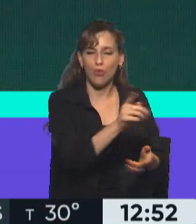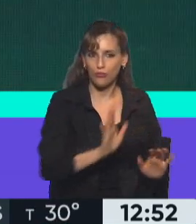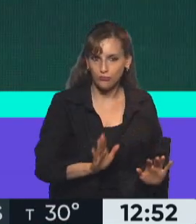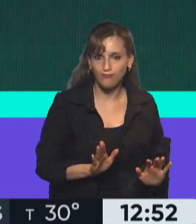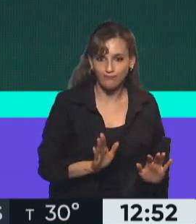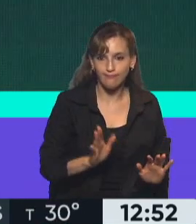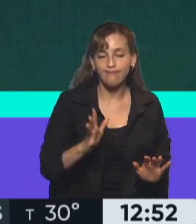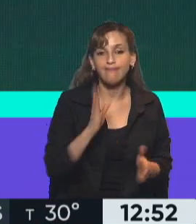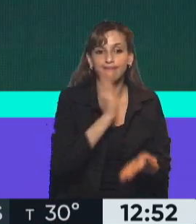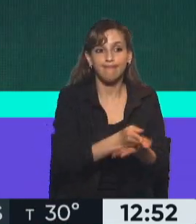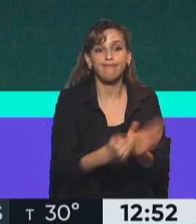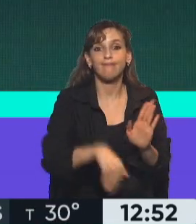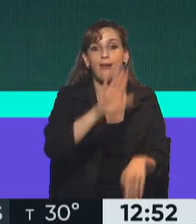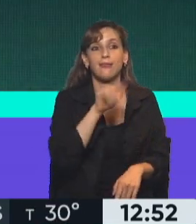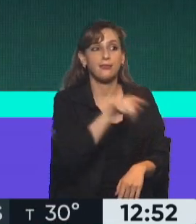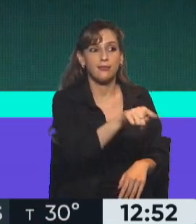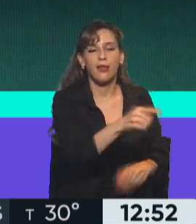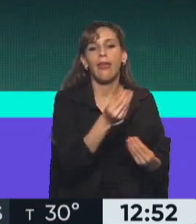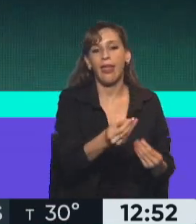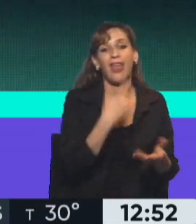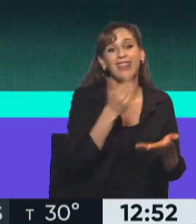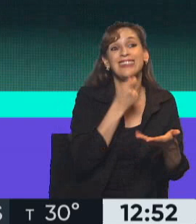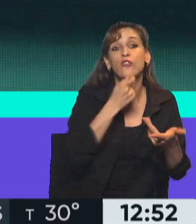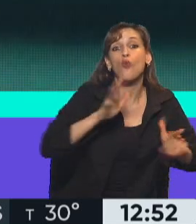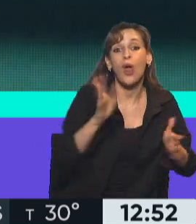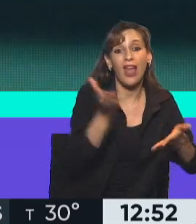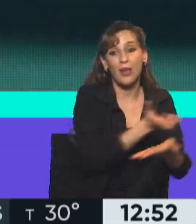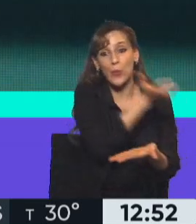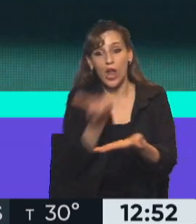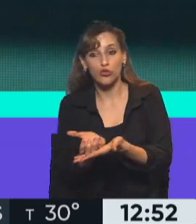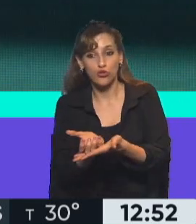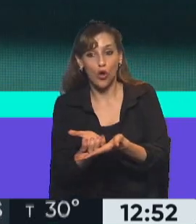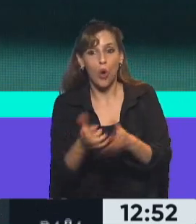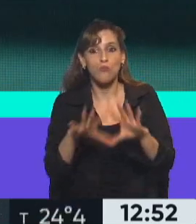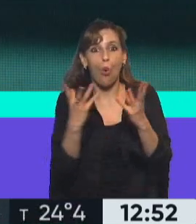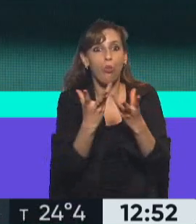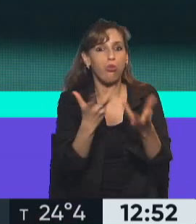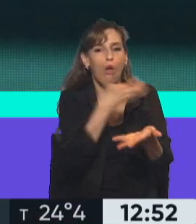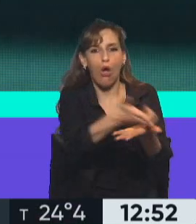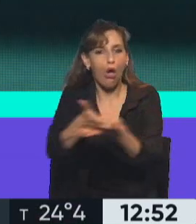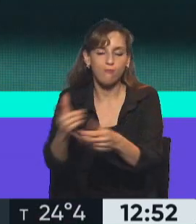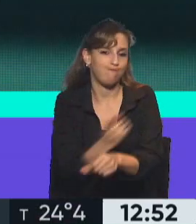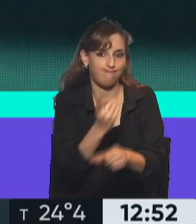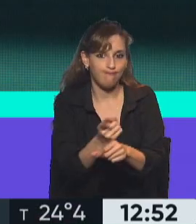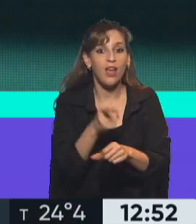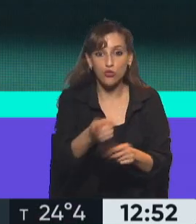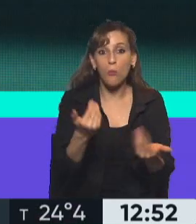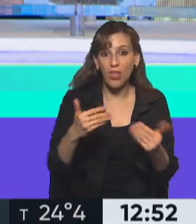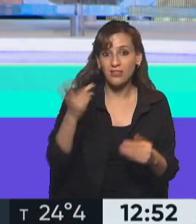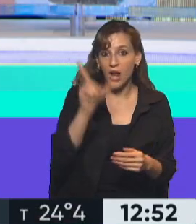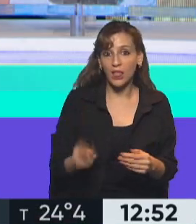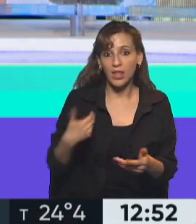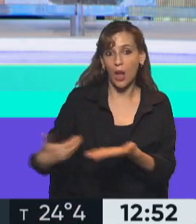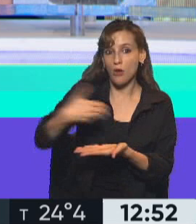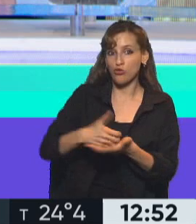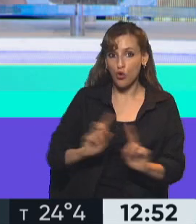sanciones apuntan a acercar cualquier inversión de los rusos en el mundo. ¿Esto puede afectar las inversiones en Argentina?